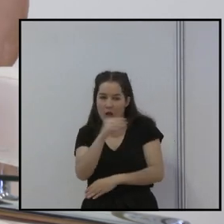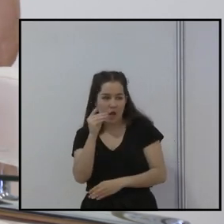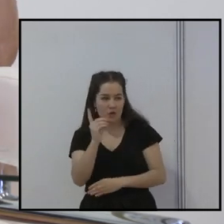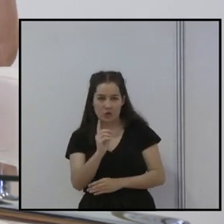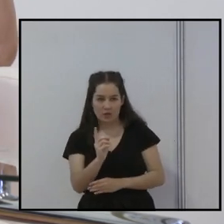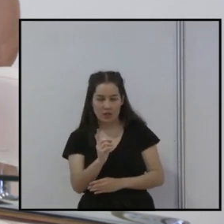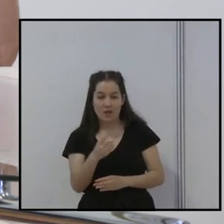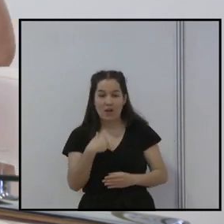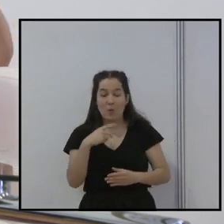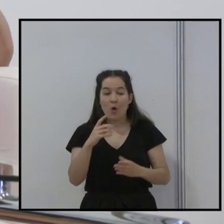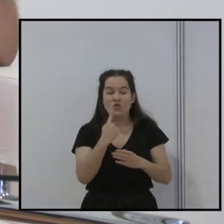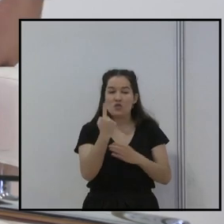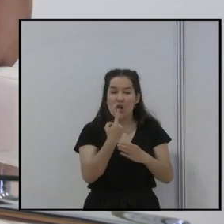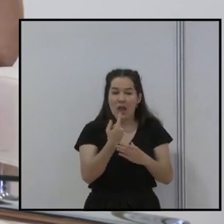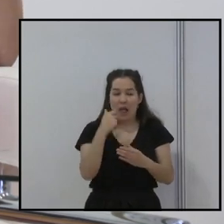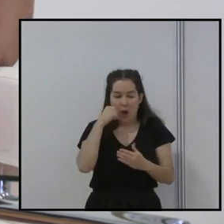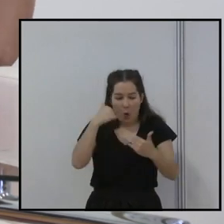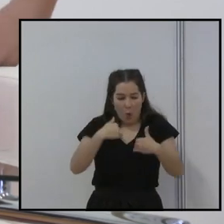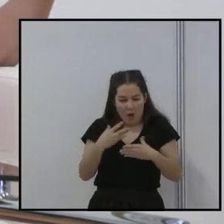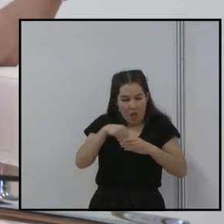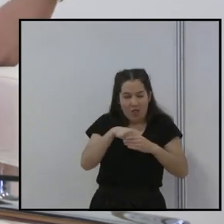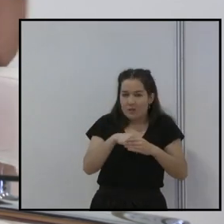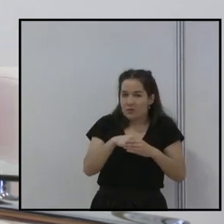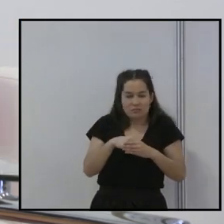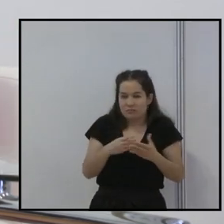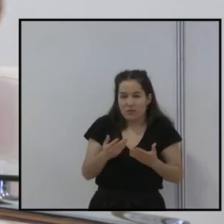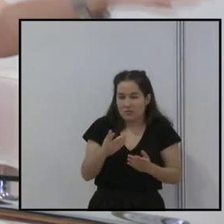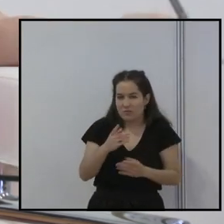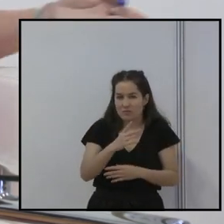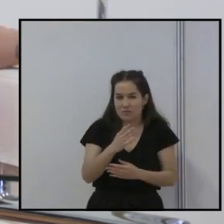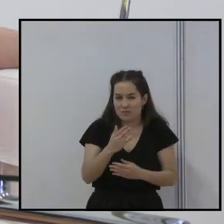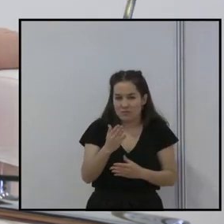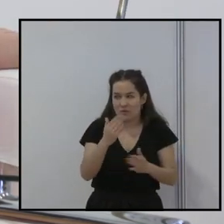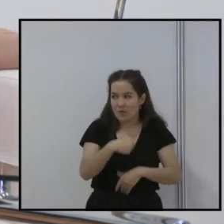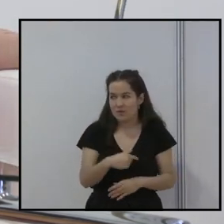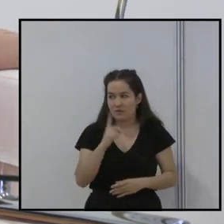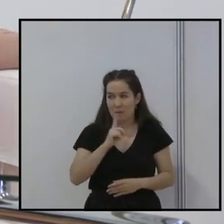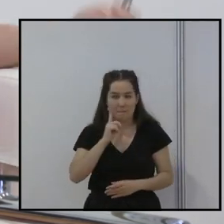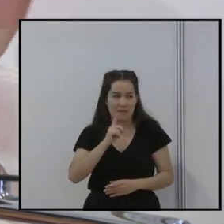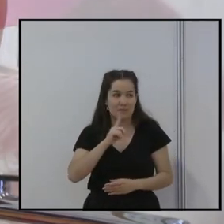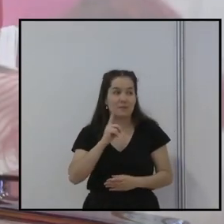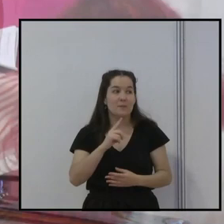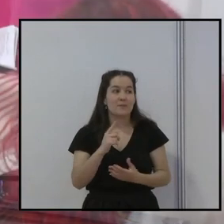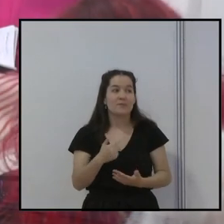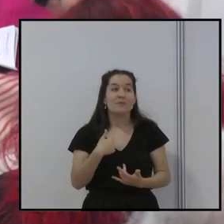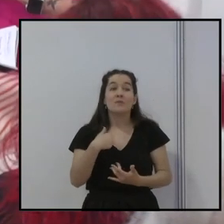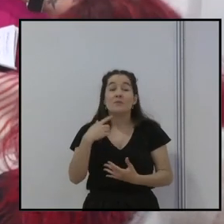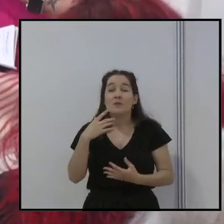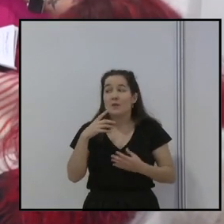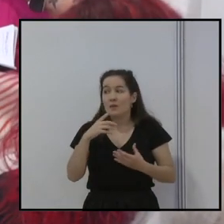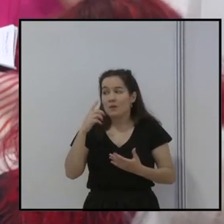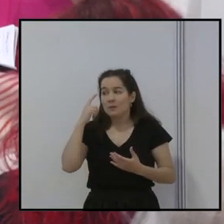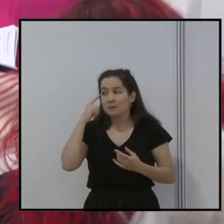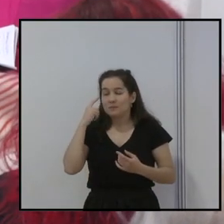humano directamente, de que te has ido de la Tierra, te has ido del mundo. Es mentira, hay montones de otros que se sienten así como tú, pero tú crees que